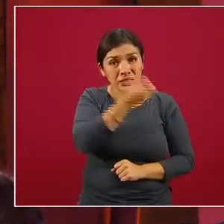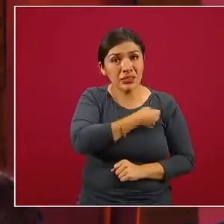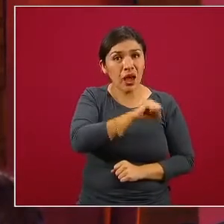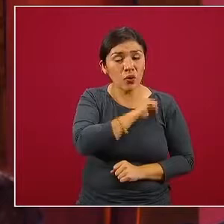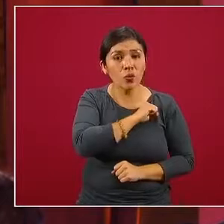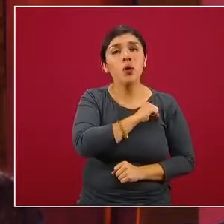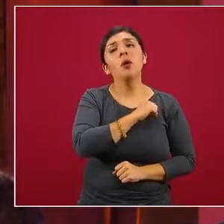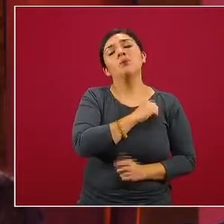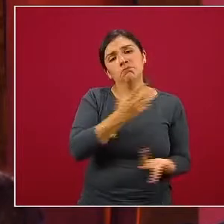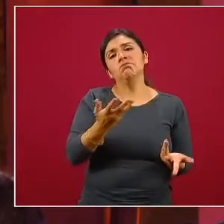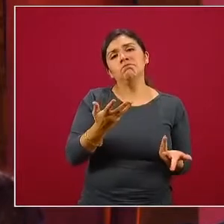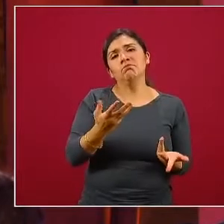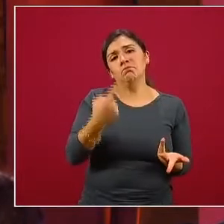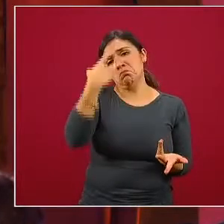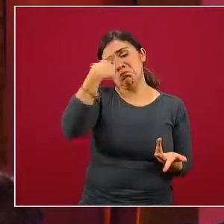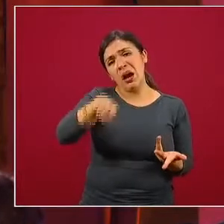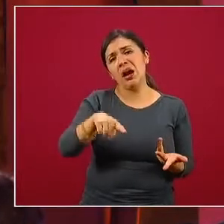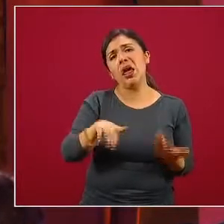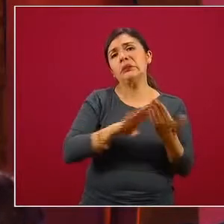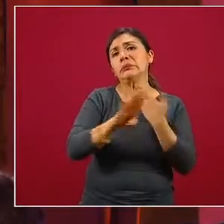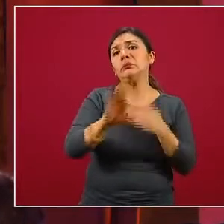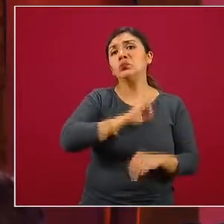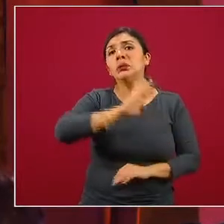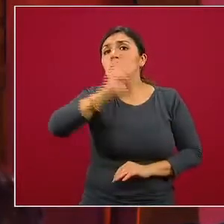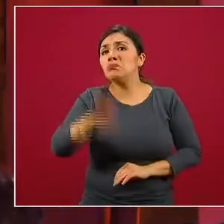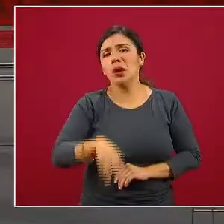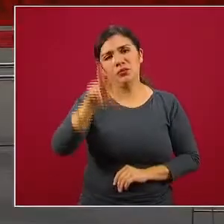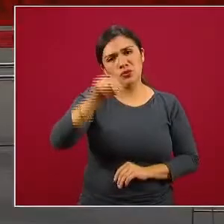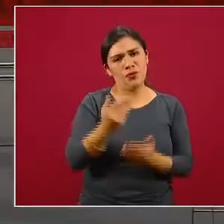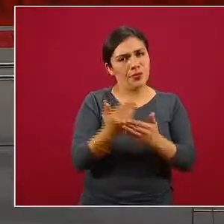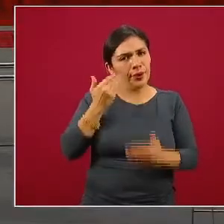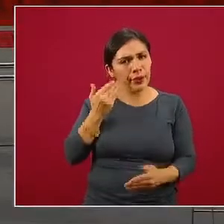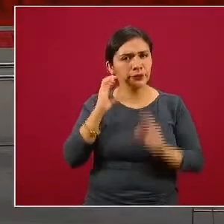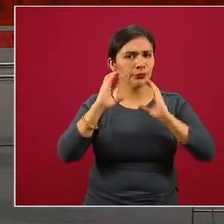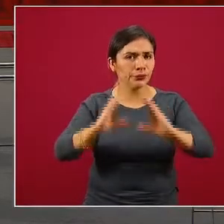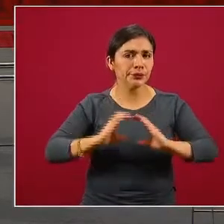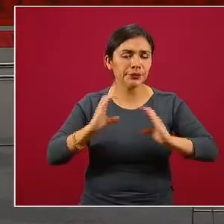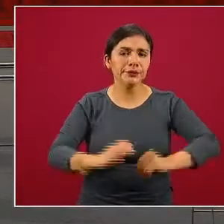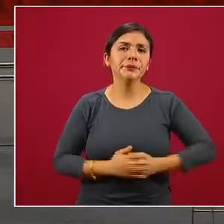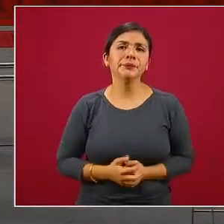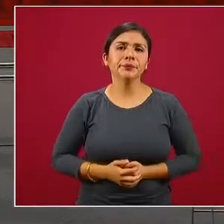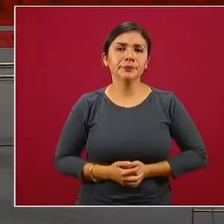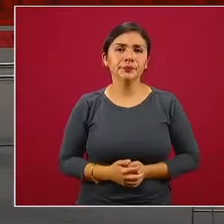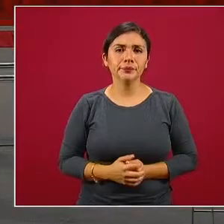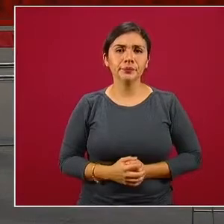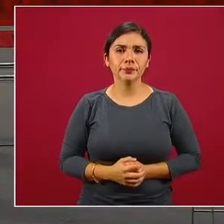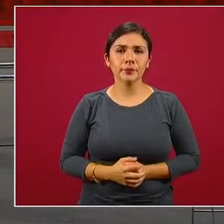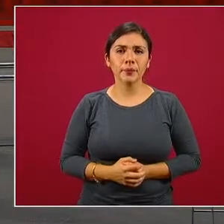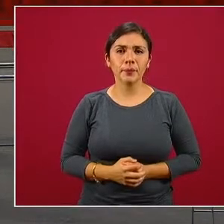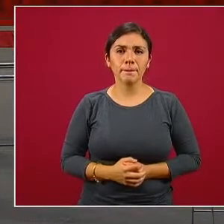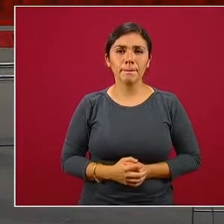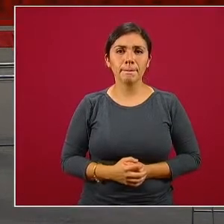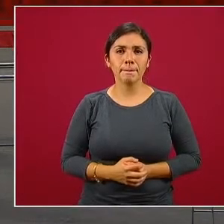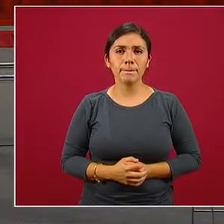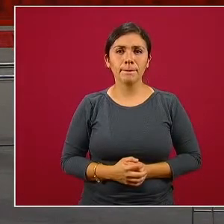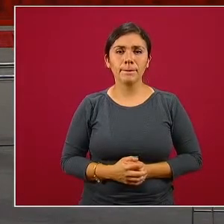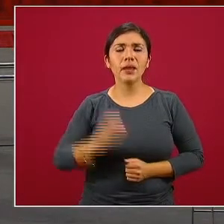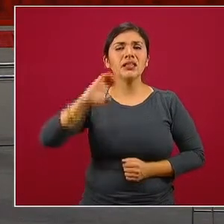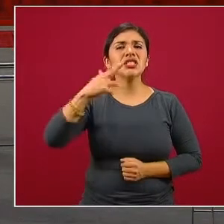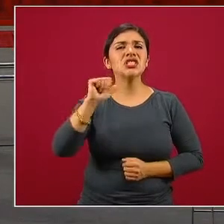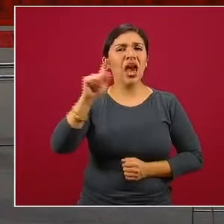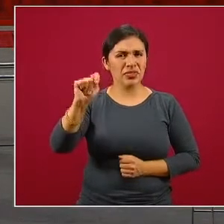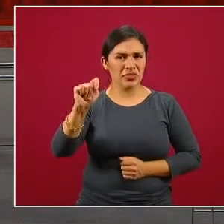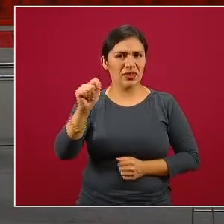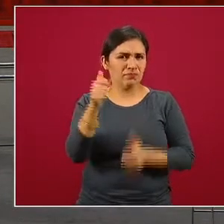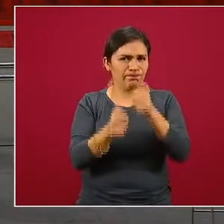para evitar una mortalidad materna. La siguiente, por favor. El chatbot de Susana